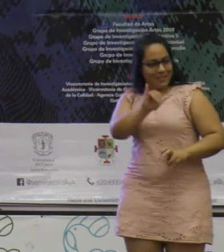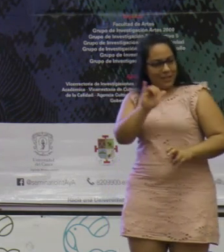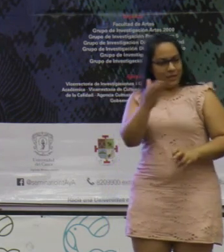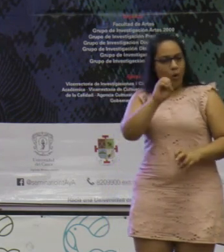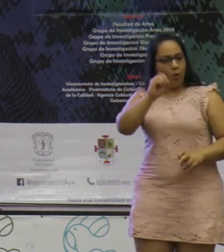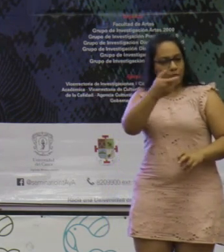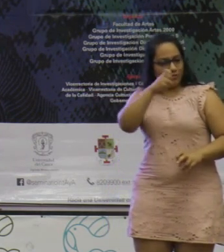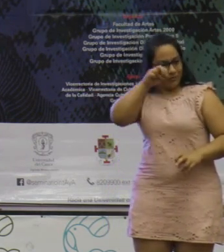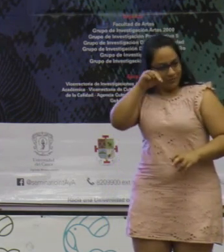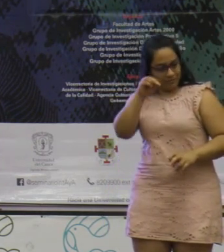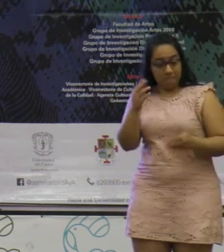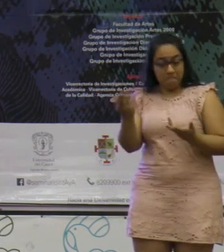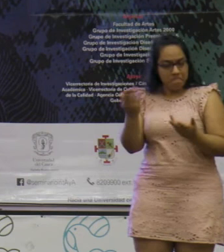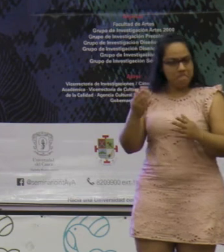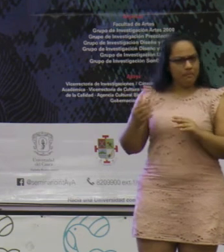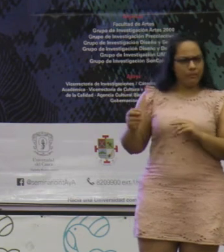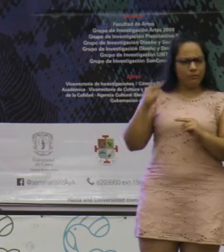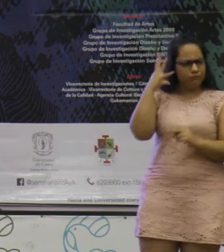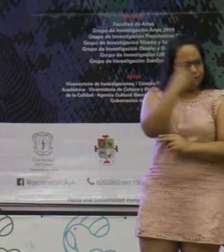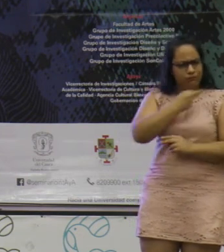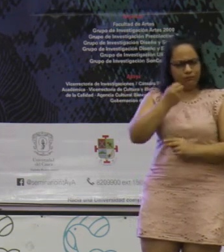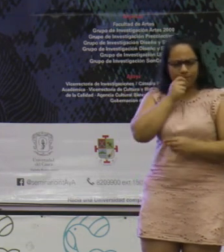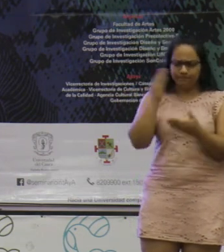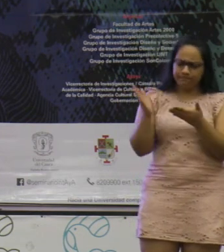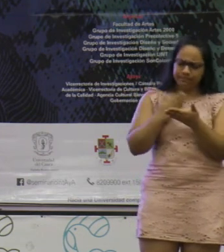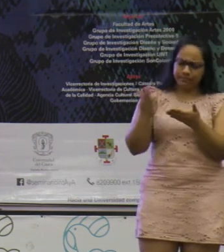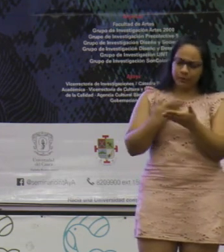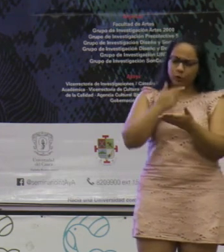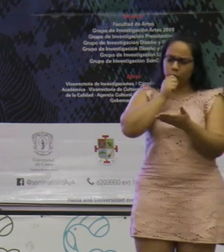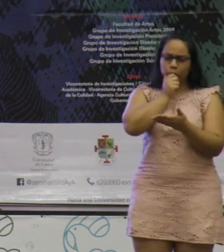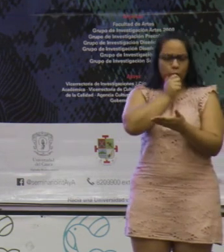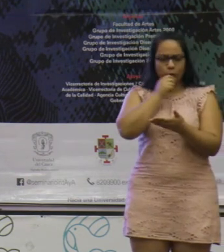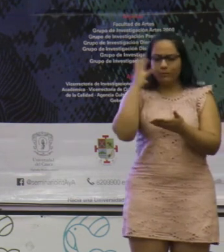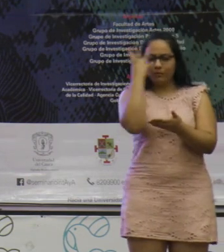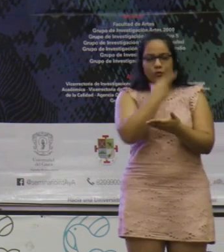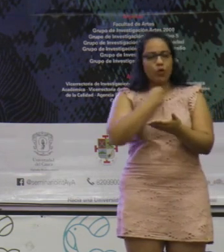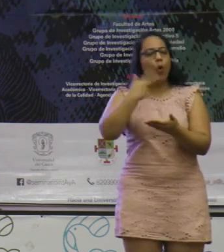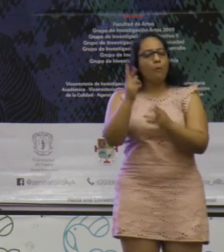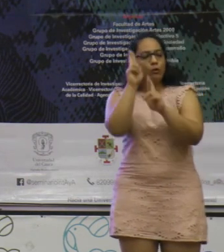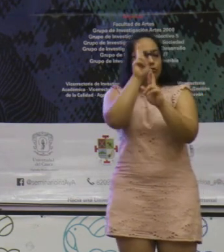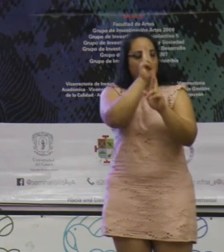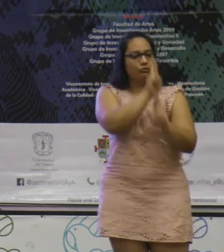básicamente porque algo que nos pareció muy lindo cuando revisamos estas características es el rol de lo masculino.